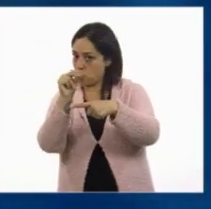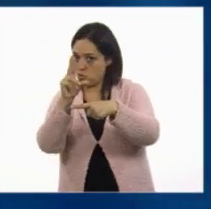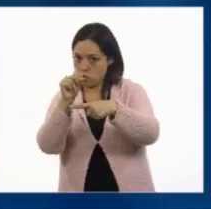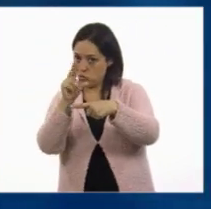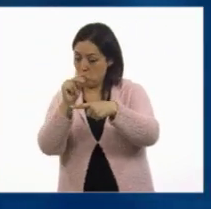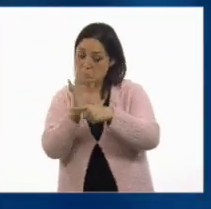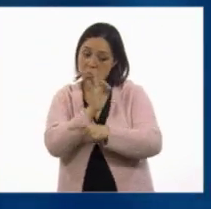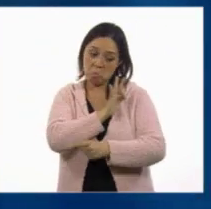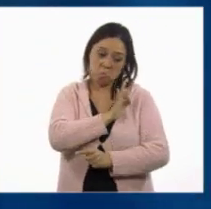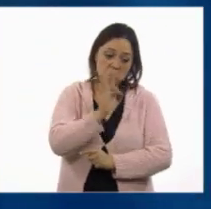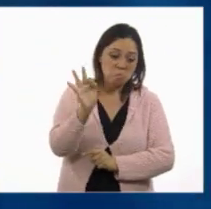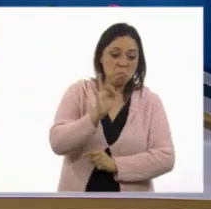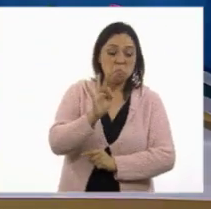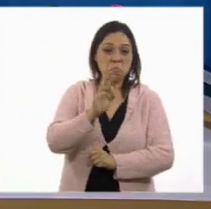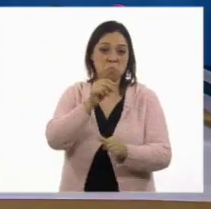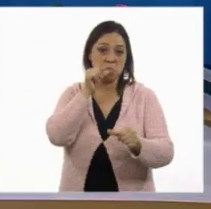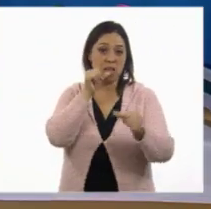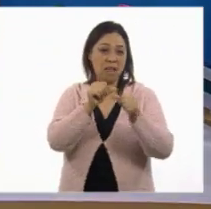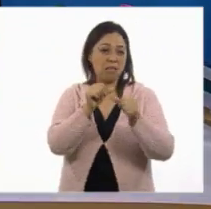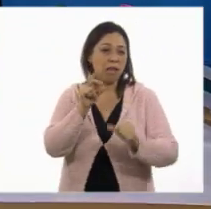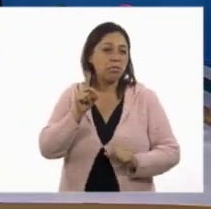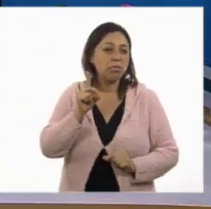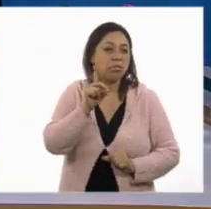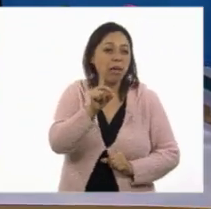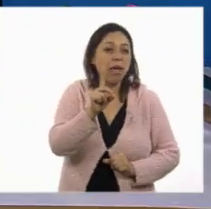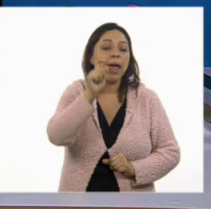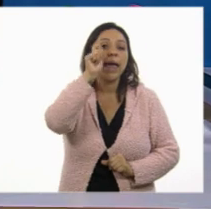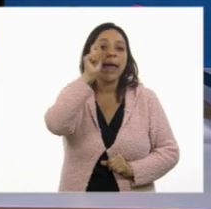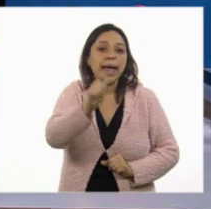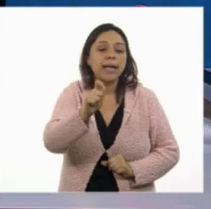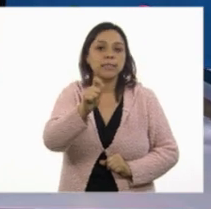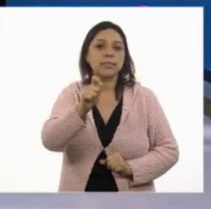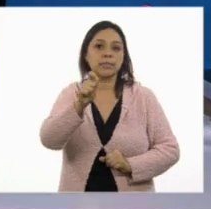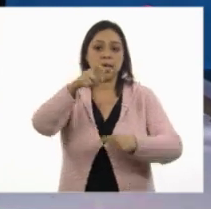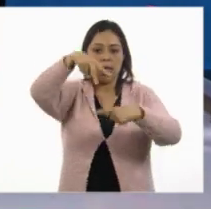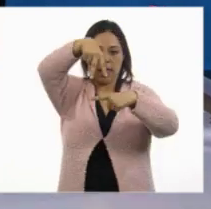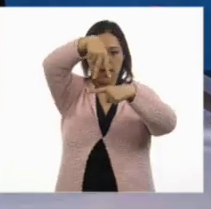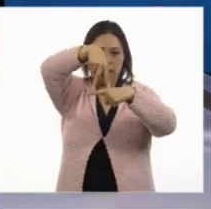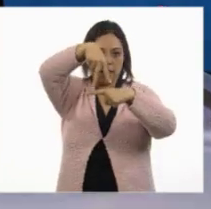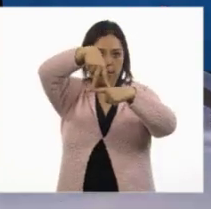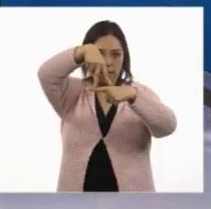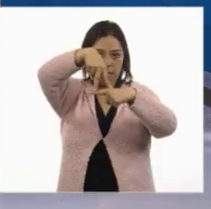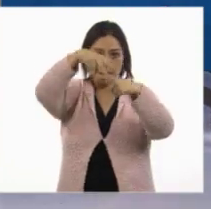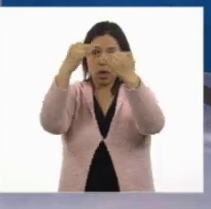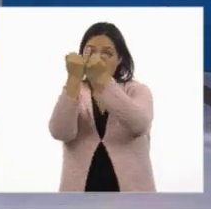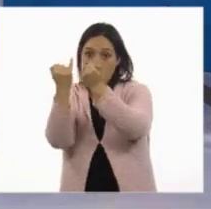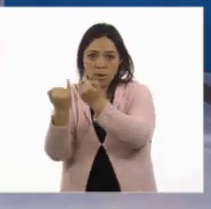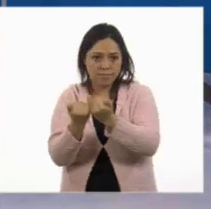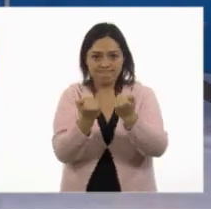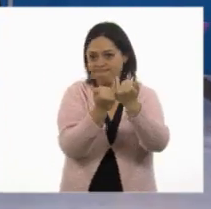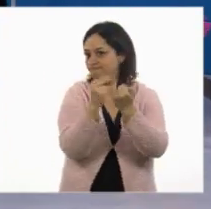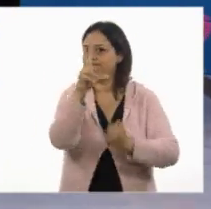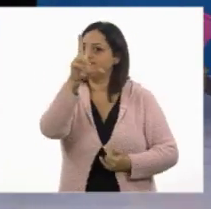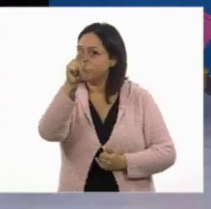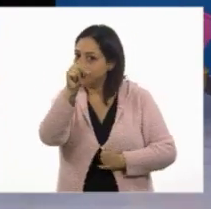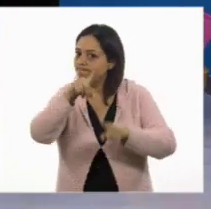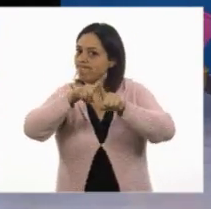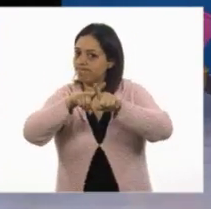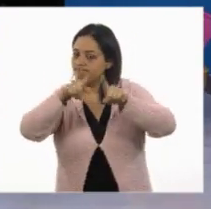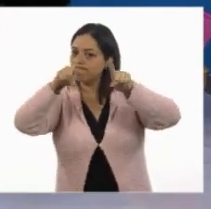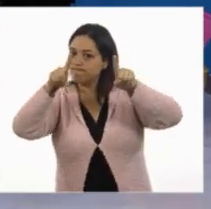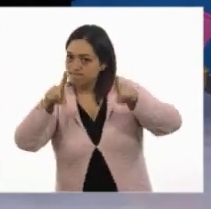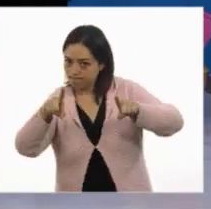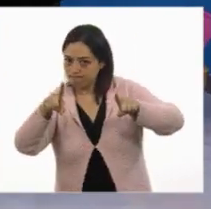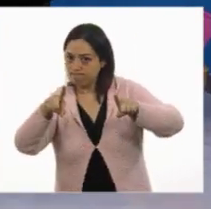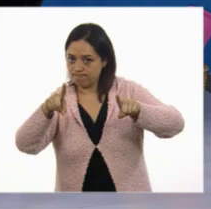D. Es decir, no es equilátero porque no tiene sus lados iguales. ¿Sale? Y es isósceles